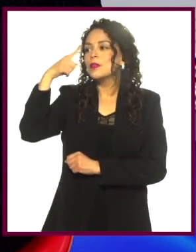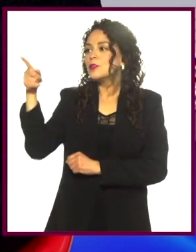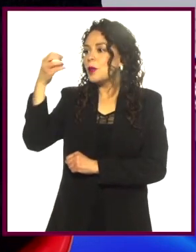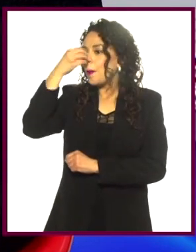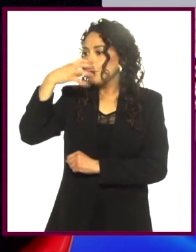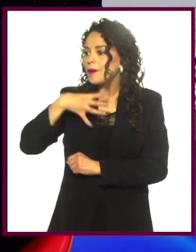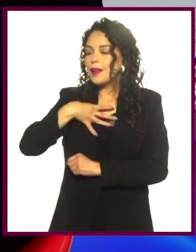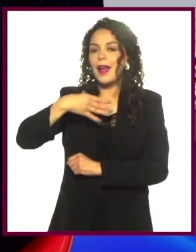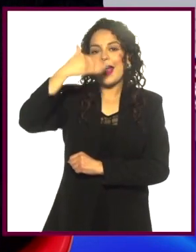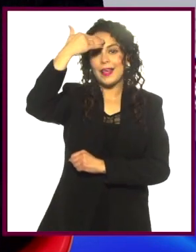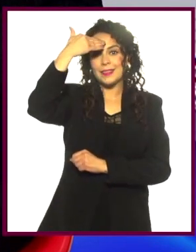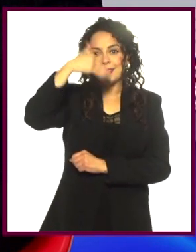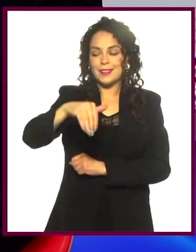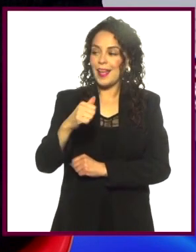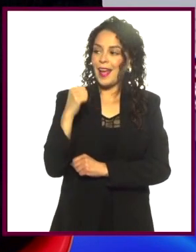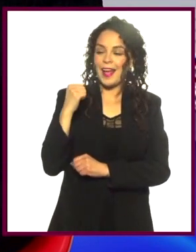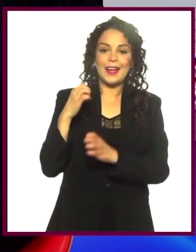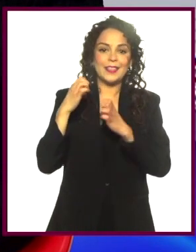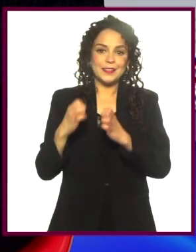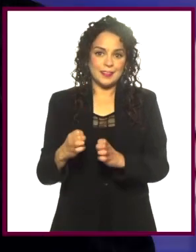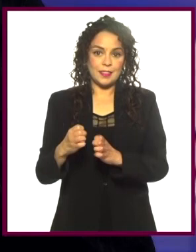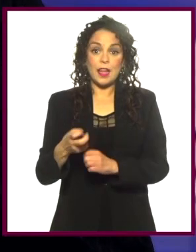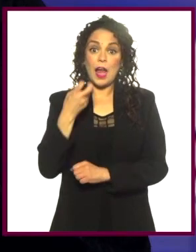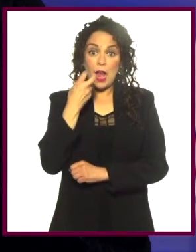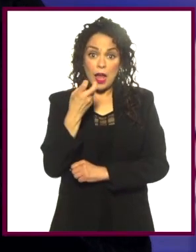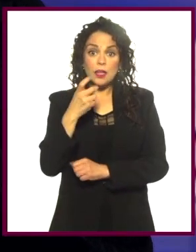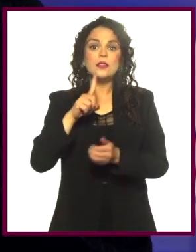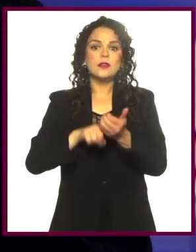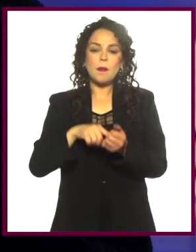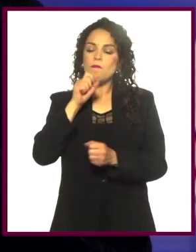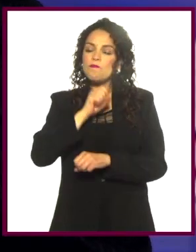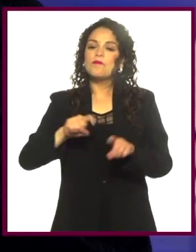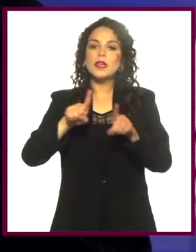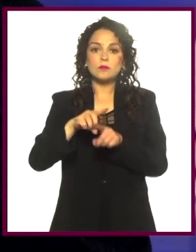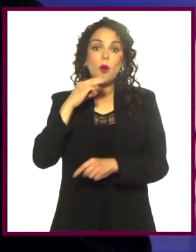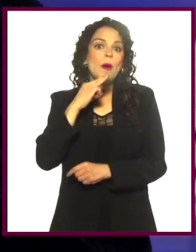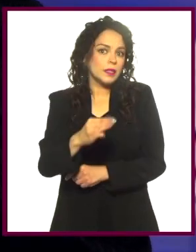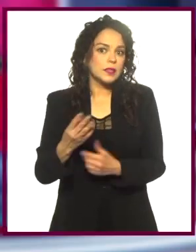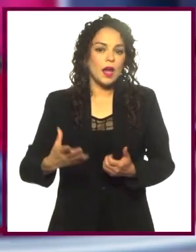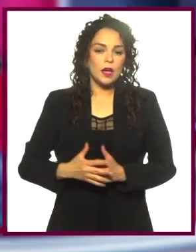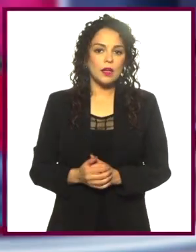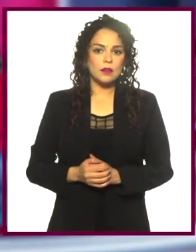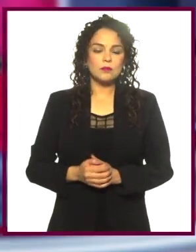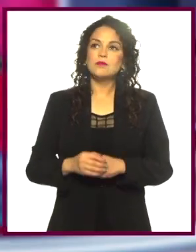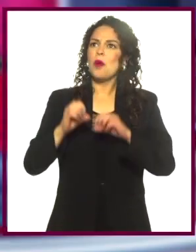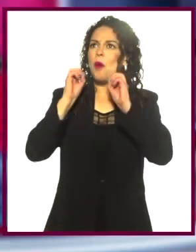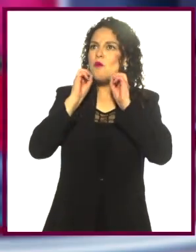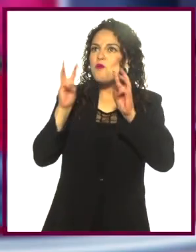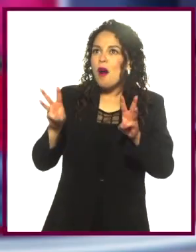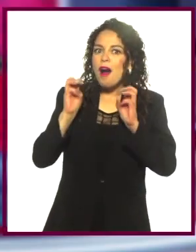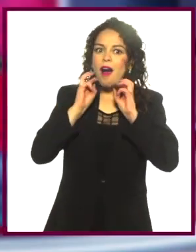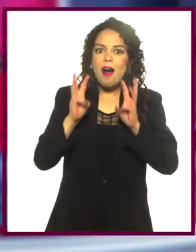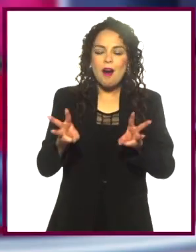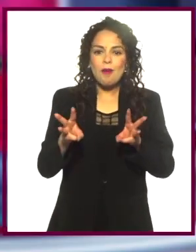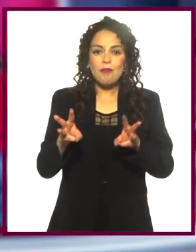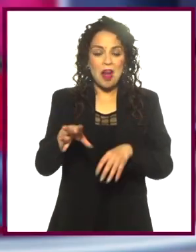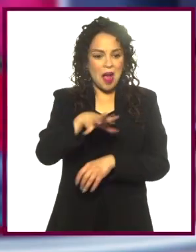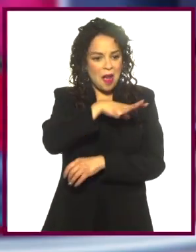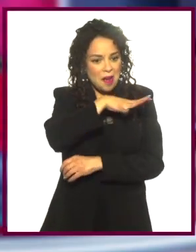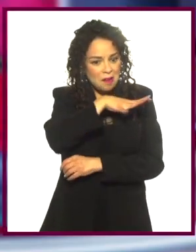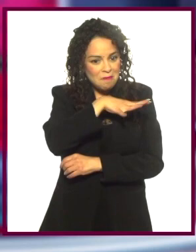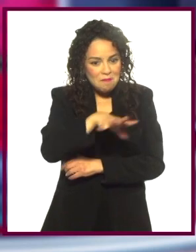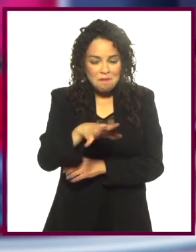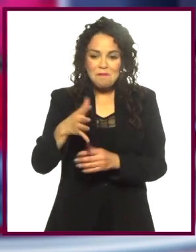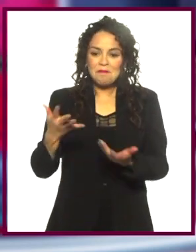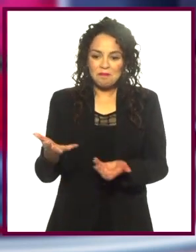usó. Esos detalles también son mensajes. ¡Guau! Pues es increíble cómo